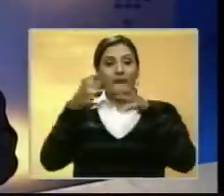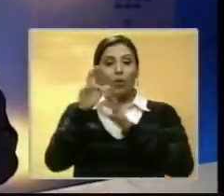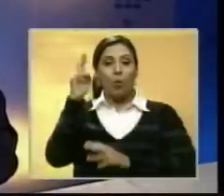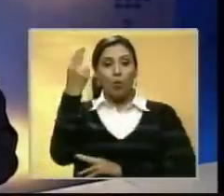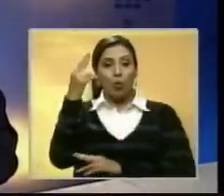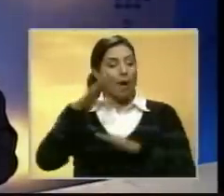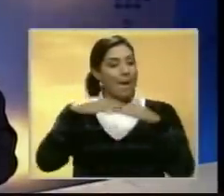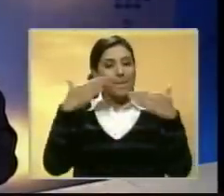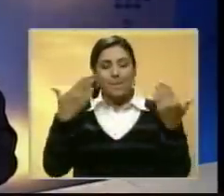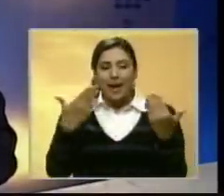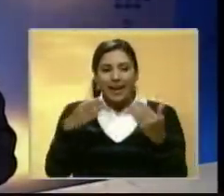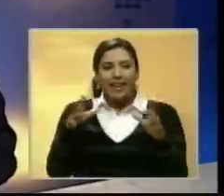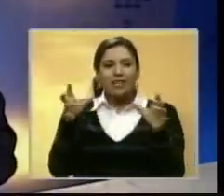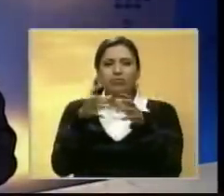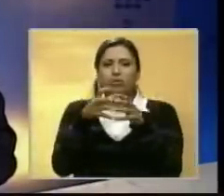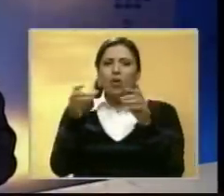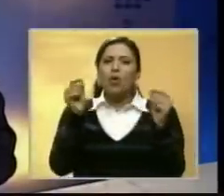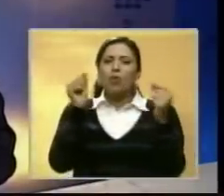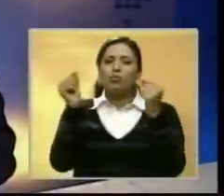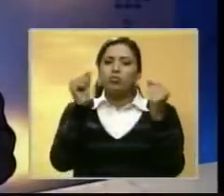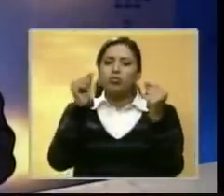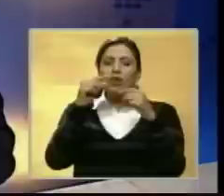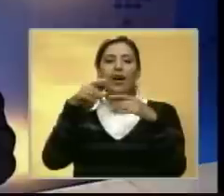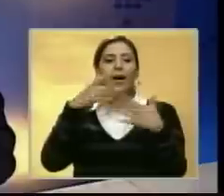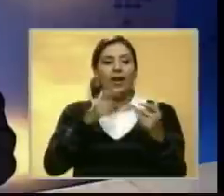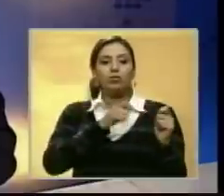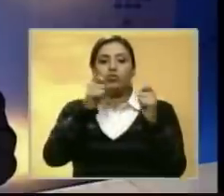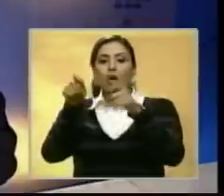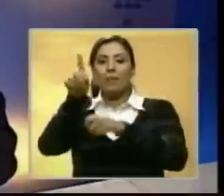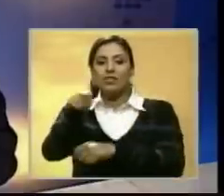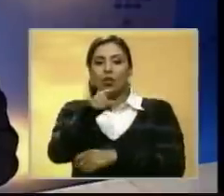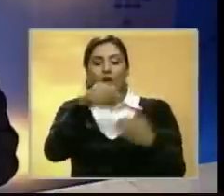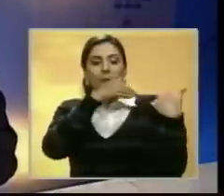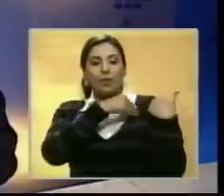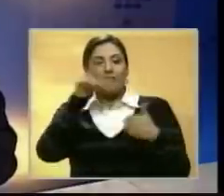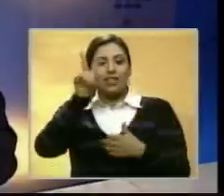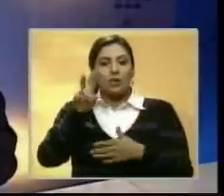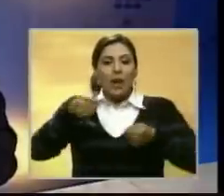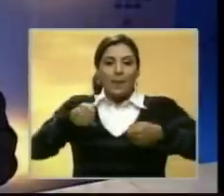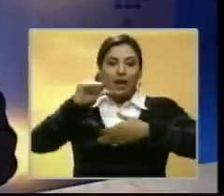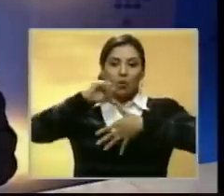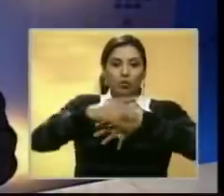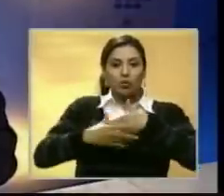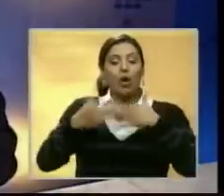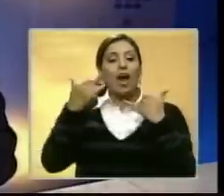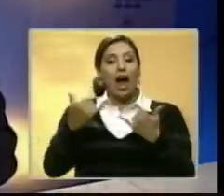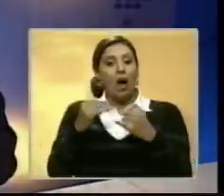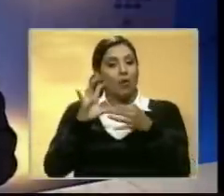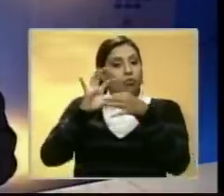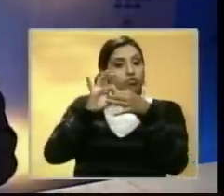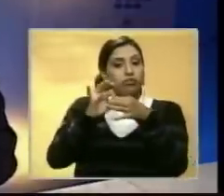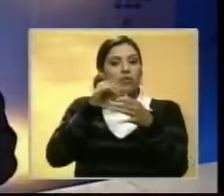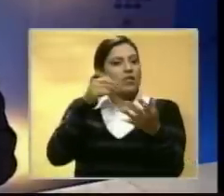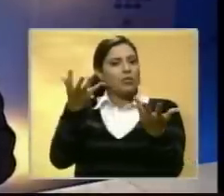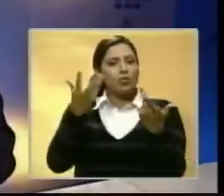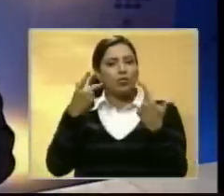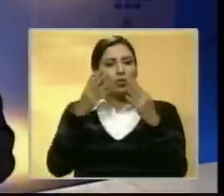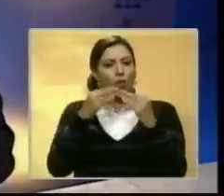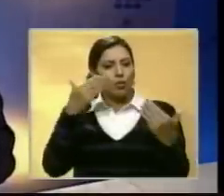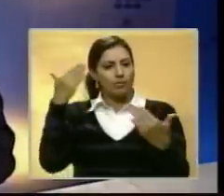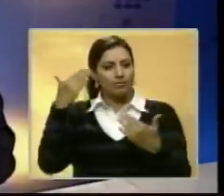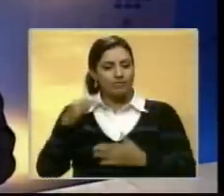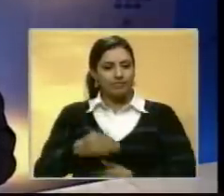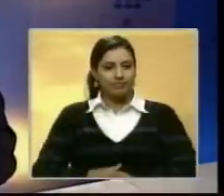con el objetivo de discutir el traspaso de la presidencia pro tempore a Venezuela. Nuestro canal aliado Monte Carlo TV nos tiene un